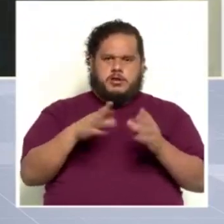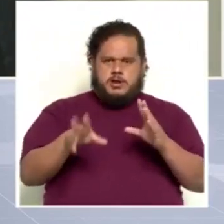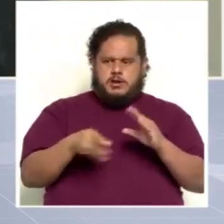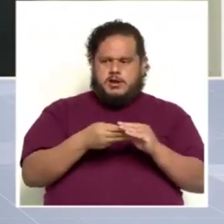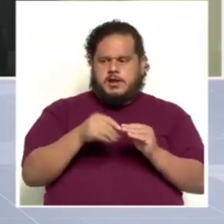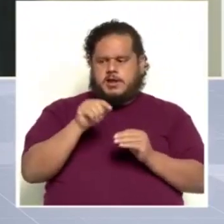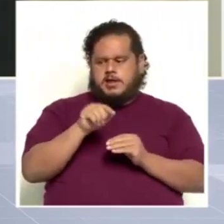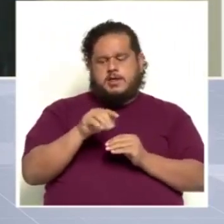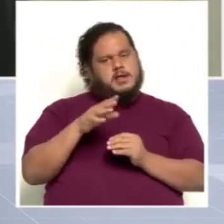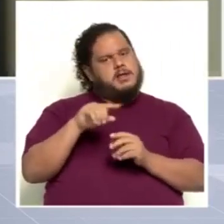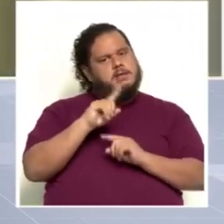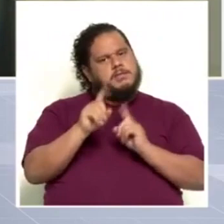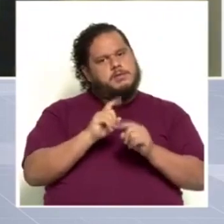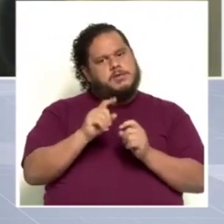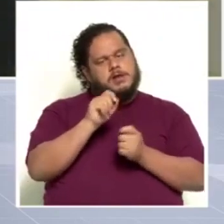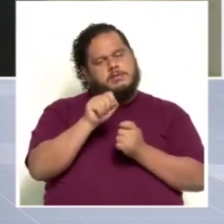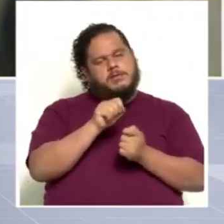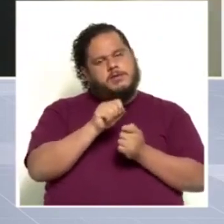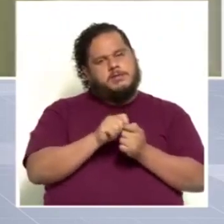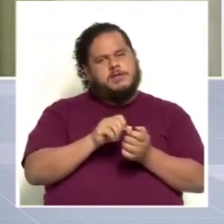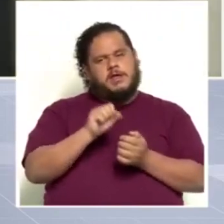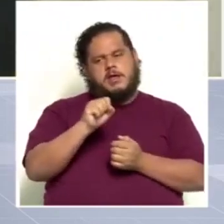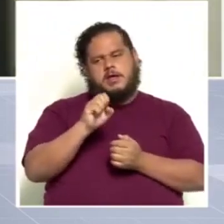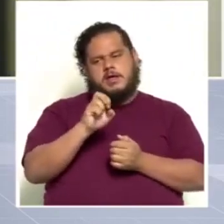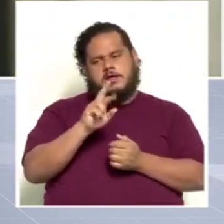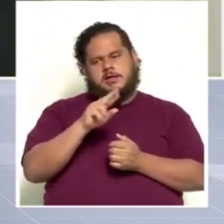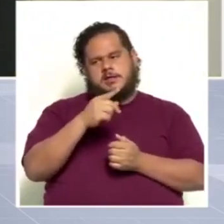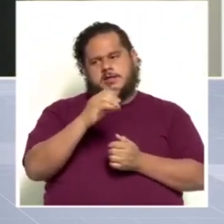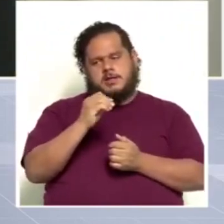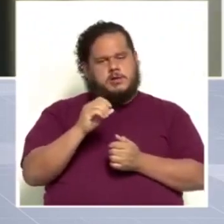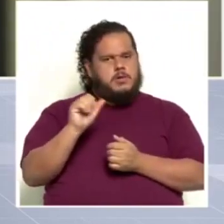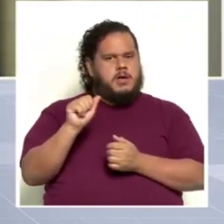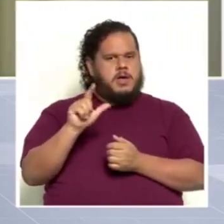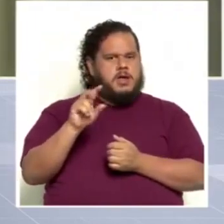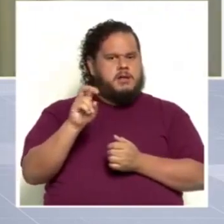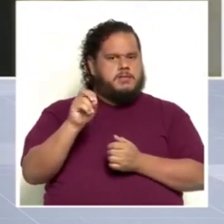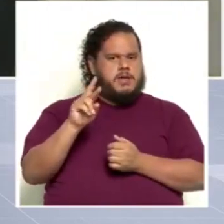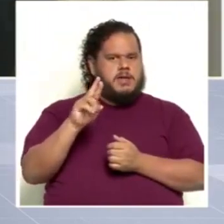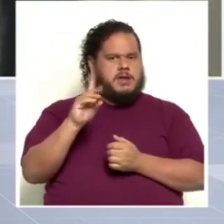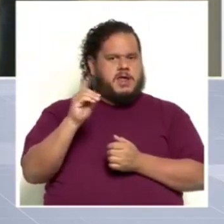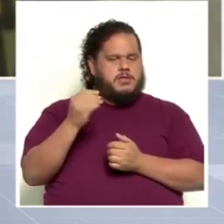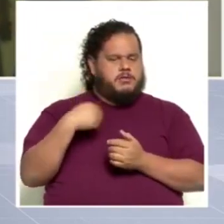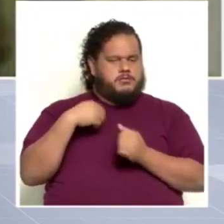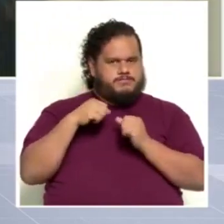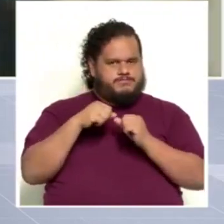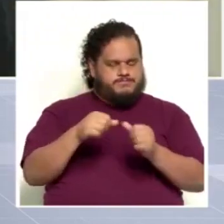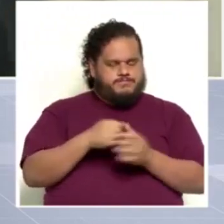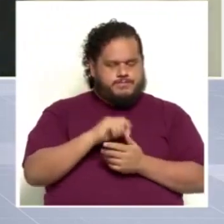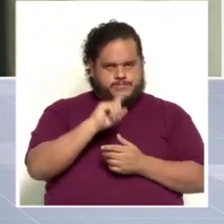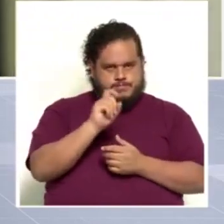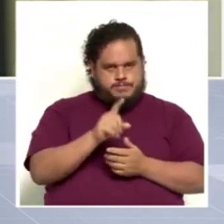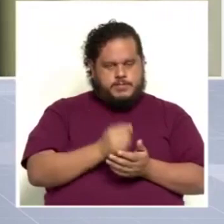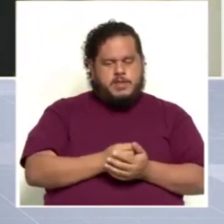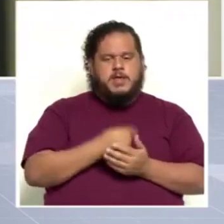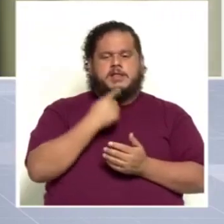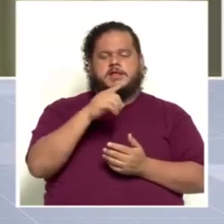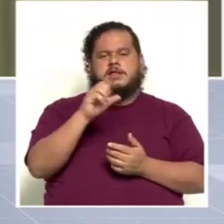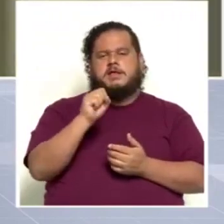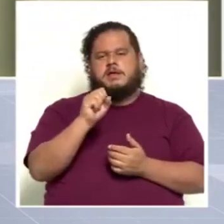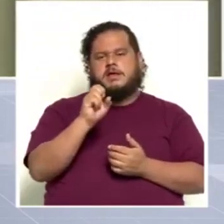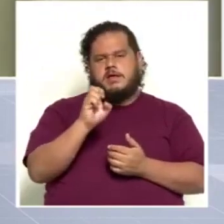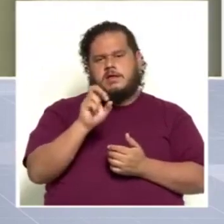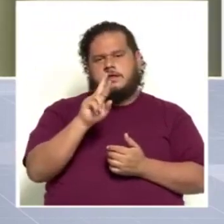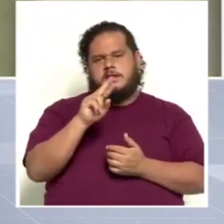y preguntarle precisamente a don Sergio Alvarado lo siguiente. Hay, decía Sergio con el tema de